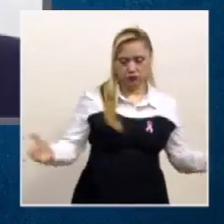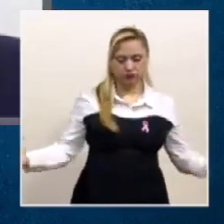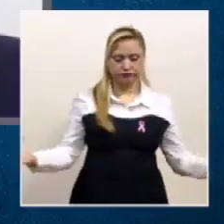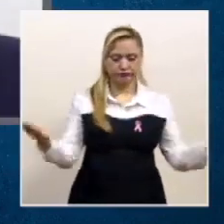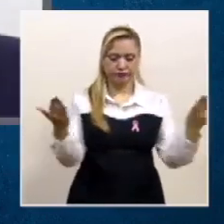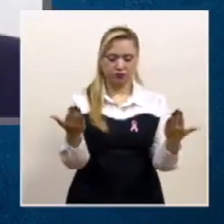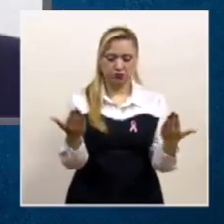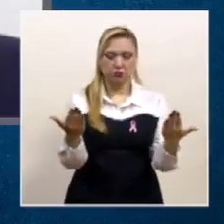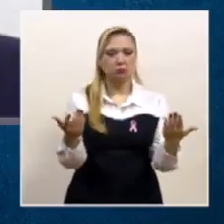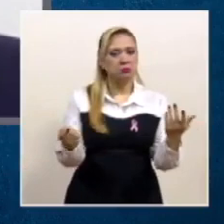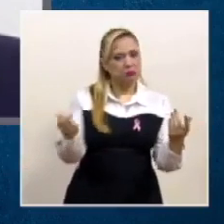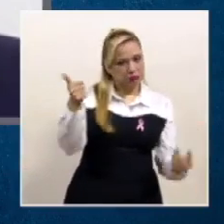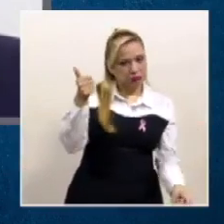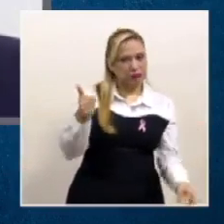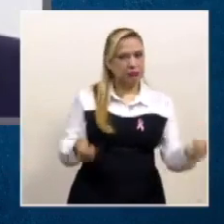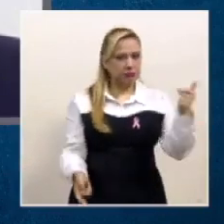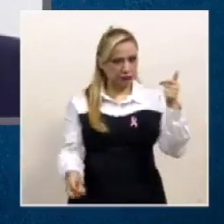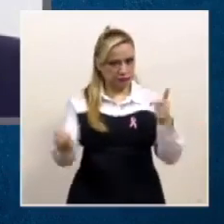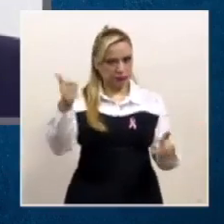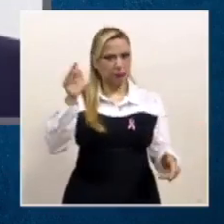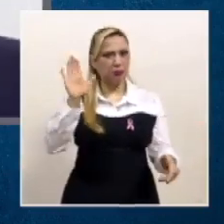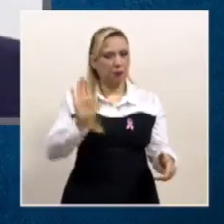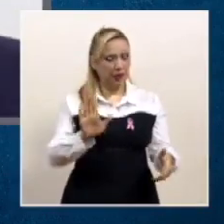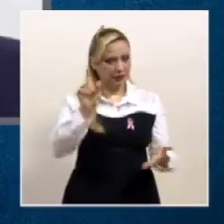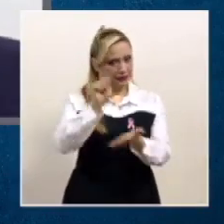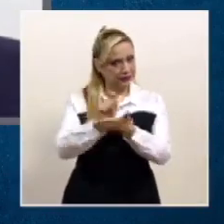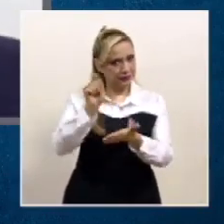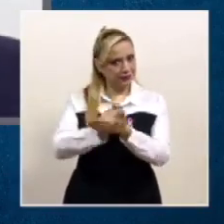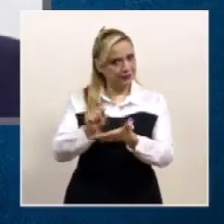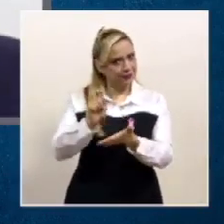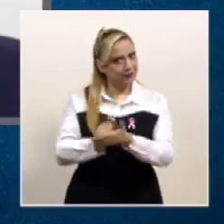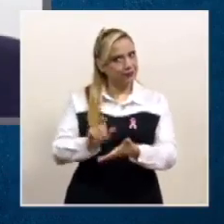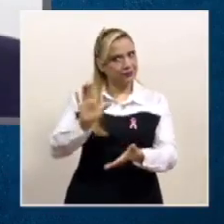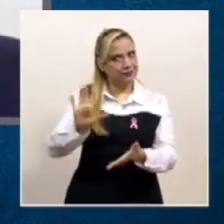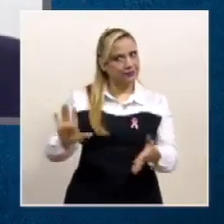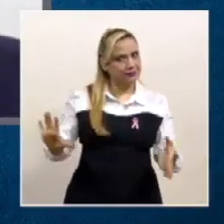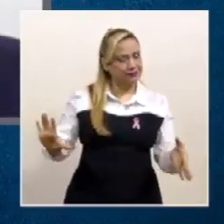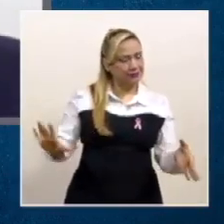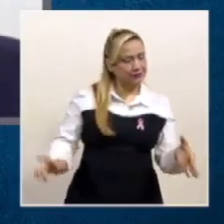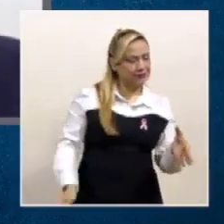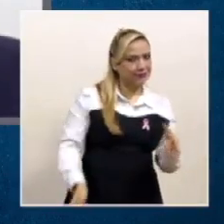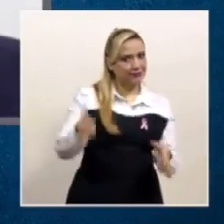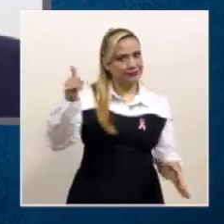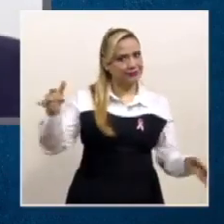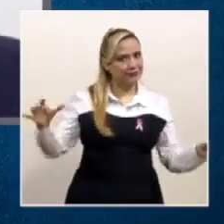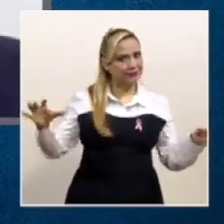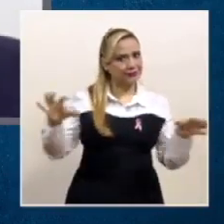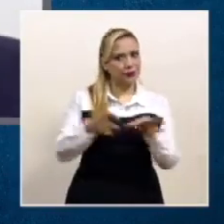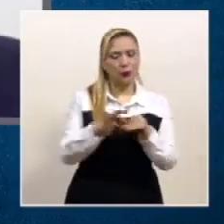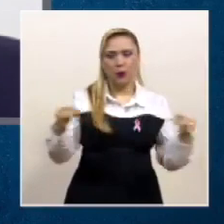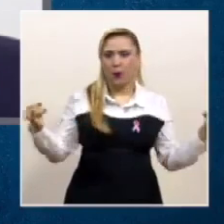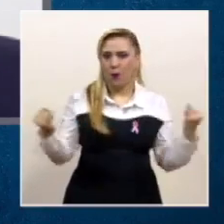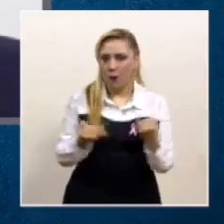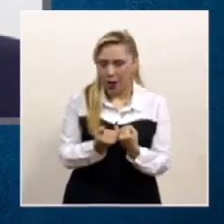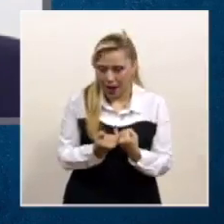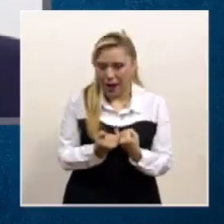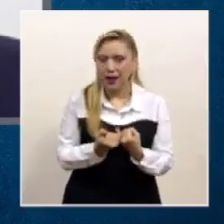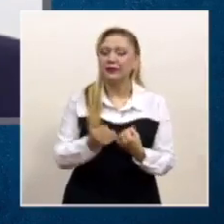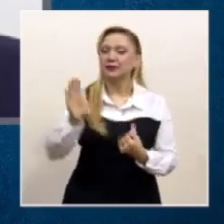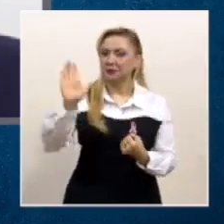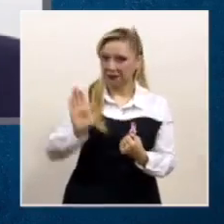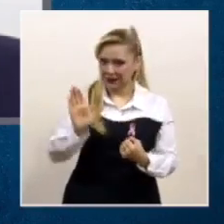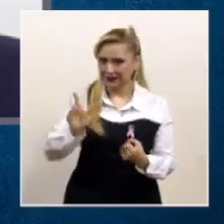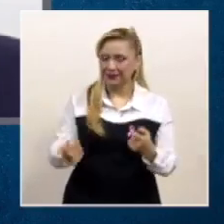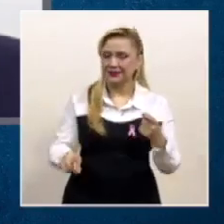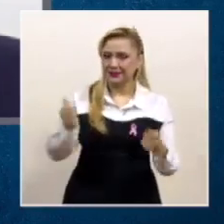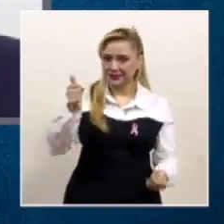una similitud, si no es que casi exacta en la redacción o en los alcances de sus derechos, sí muy similar, pero con